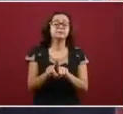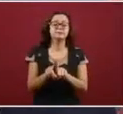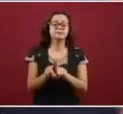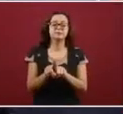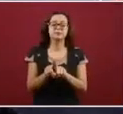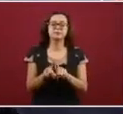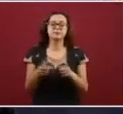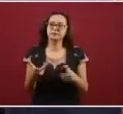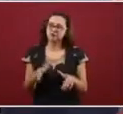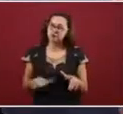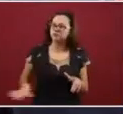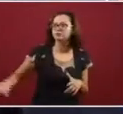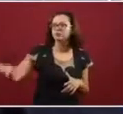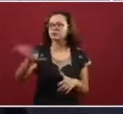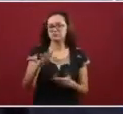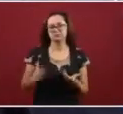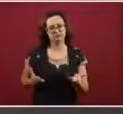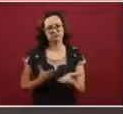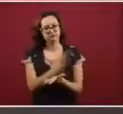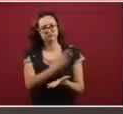la cobertura, el acceso,